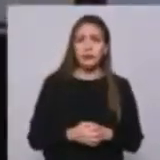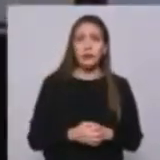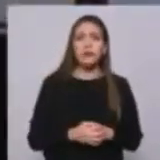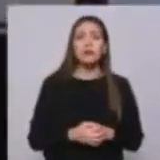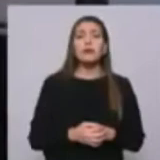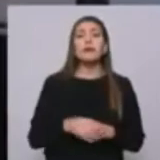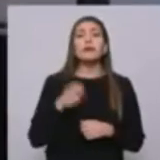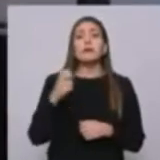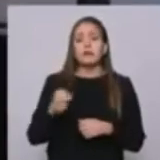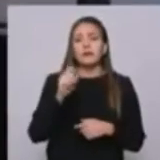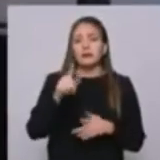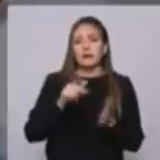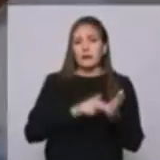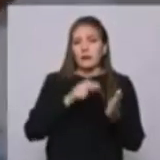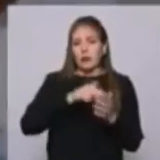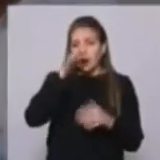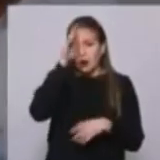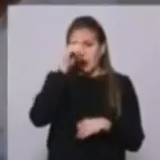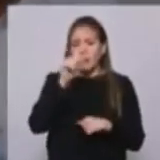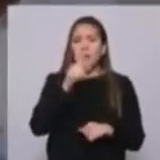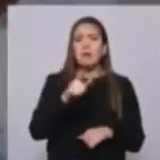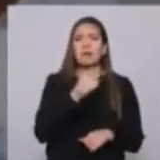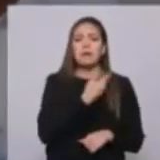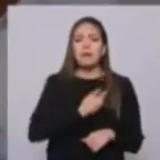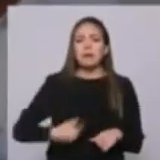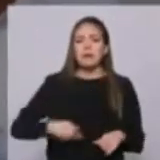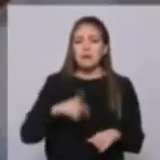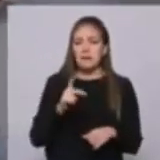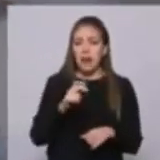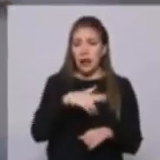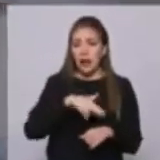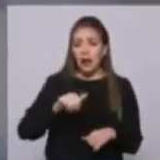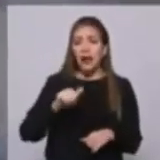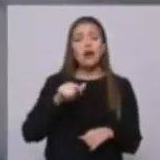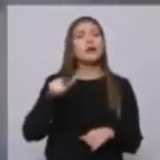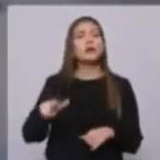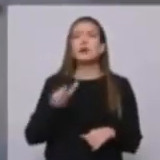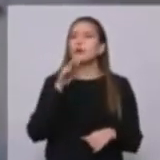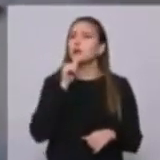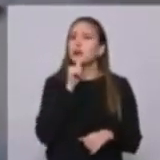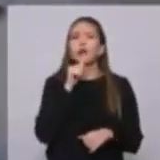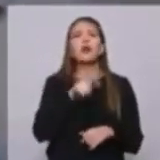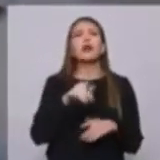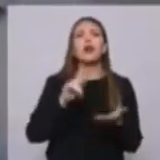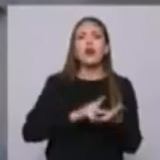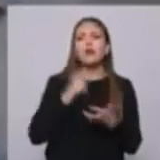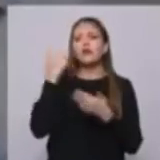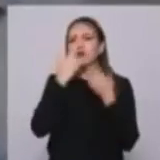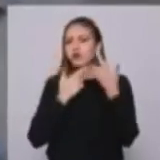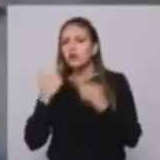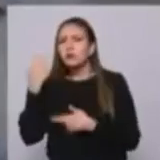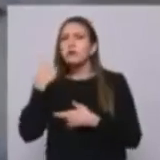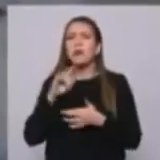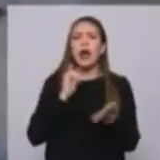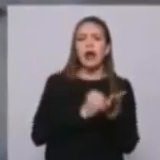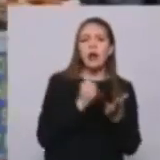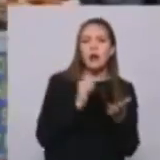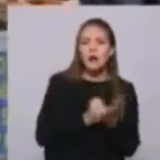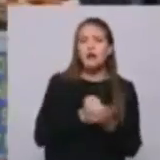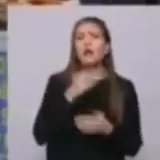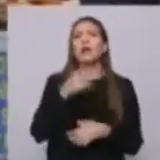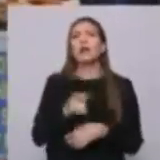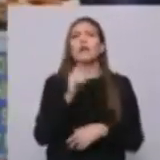tributaria firmado por Peña Nieto en 2014, se vino abajo cualquier posibilidad de revisar y actualizar impuestos saludables al